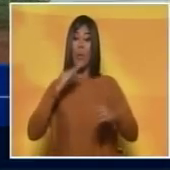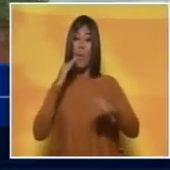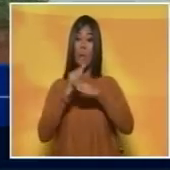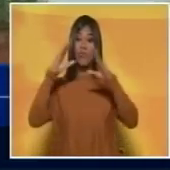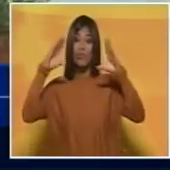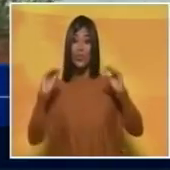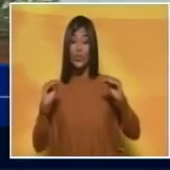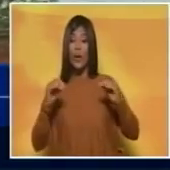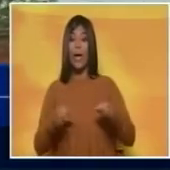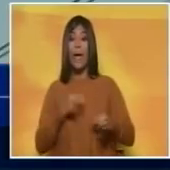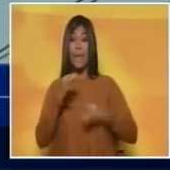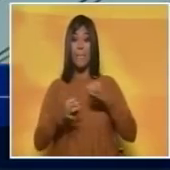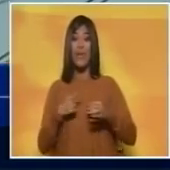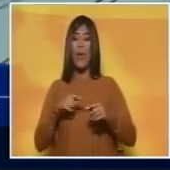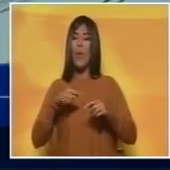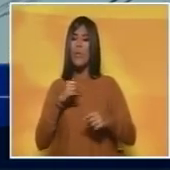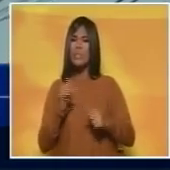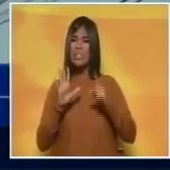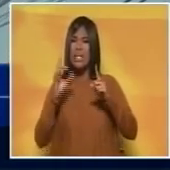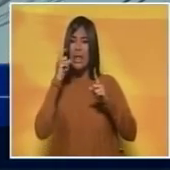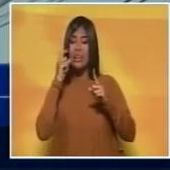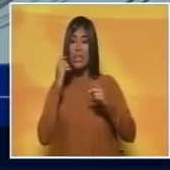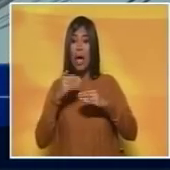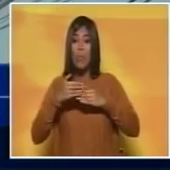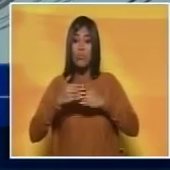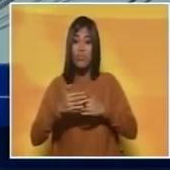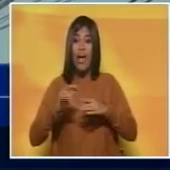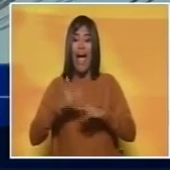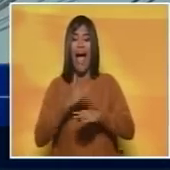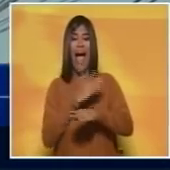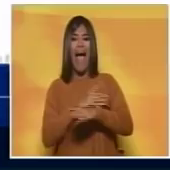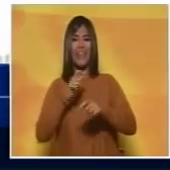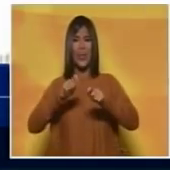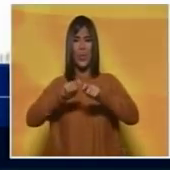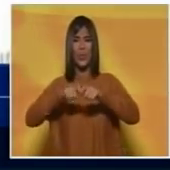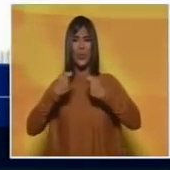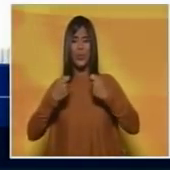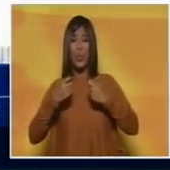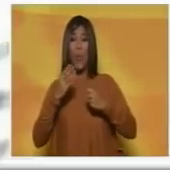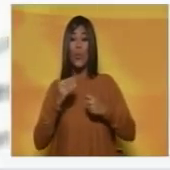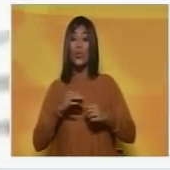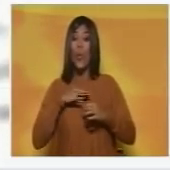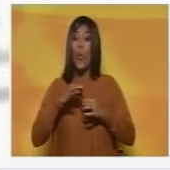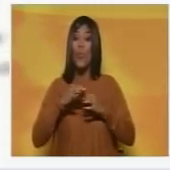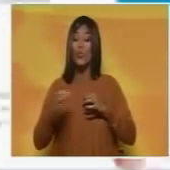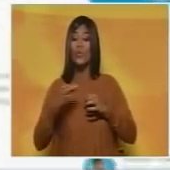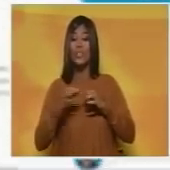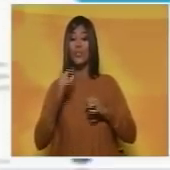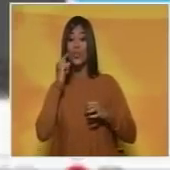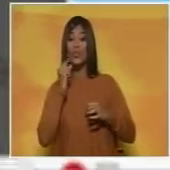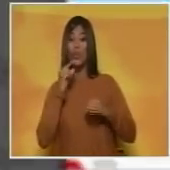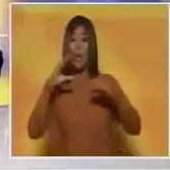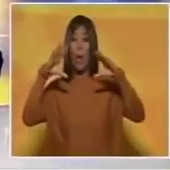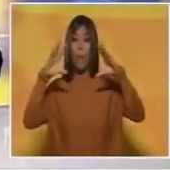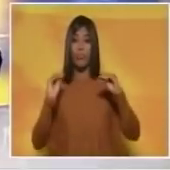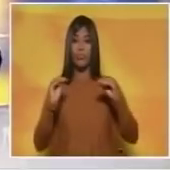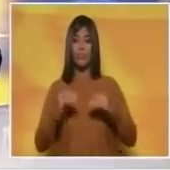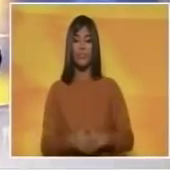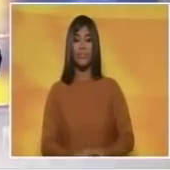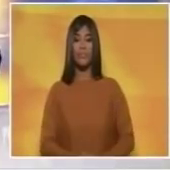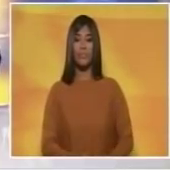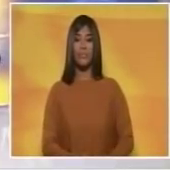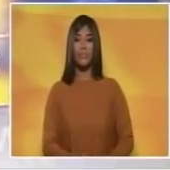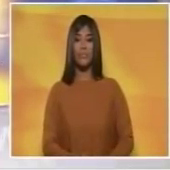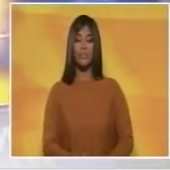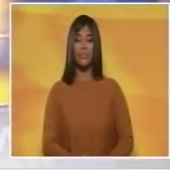del servicio eléctrico se presenta a tan solo 6 días de la falla que dejó gran parte del municipio de Sucre a oscuras.